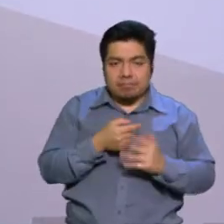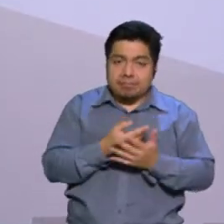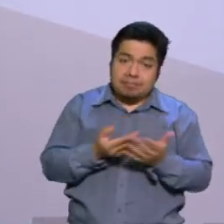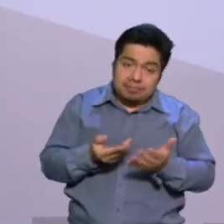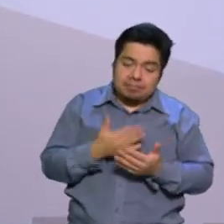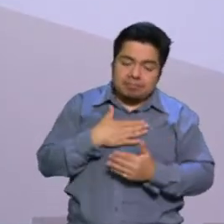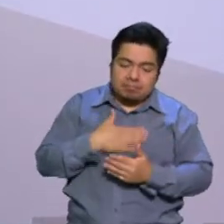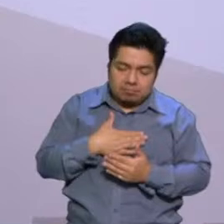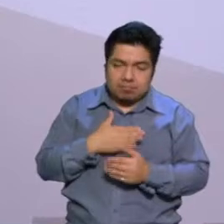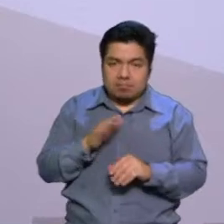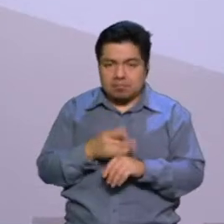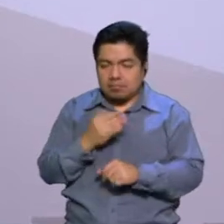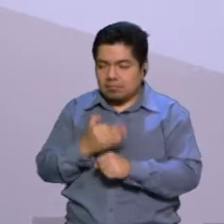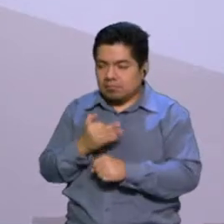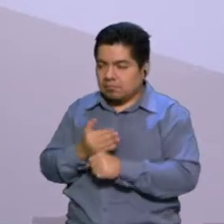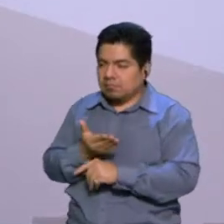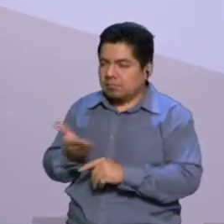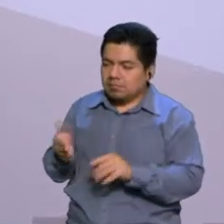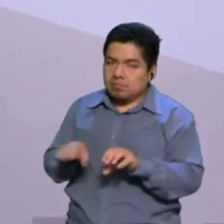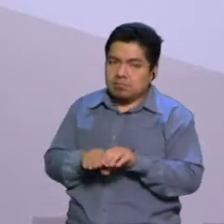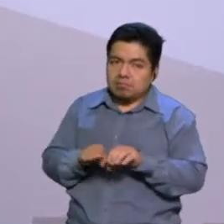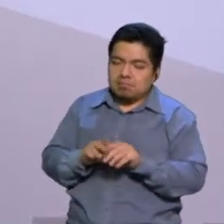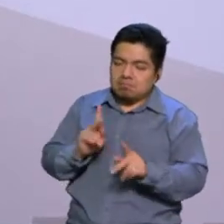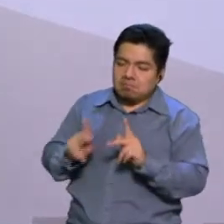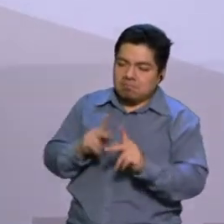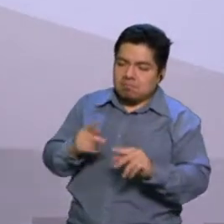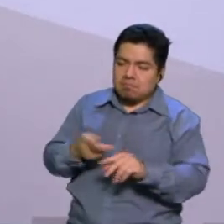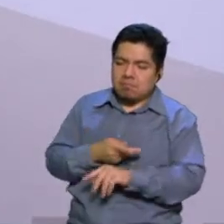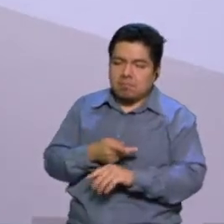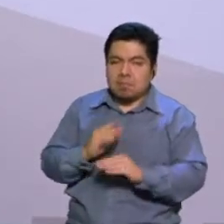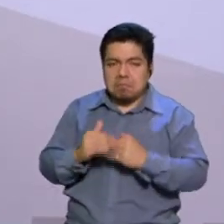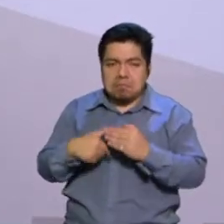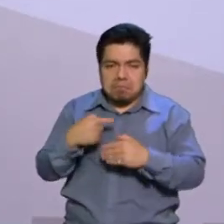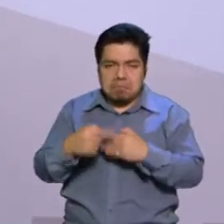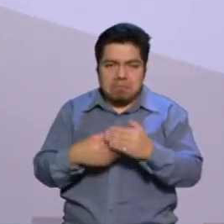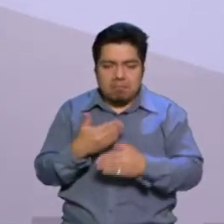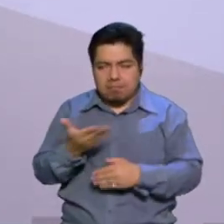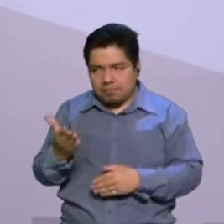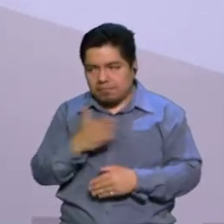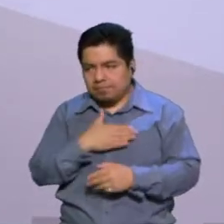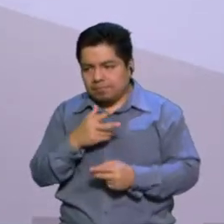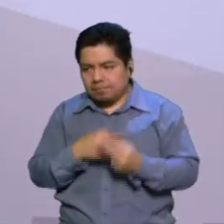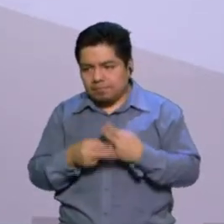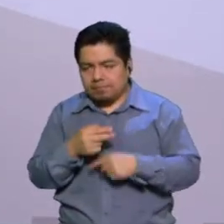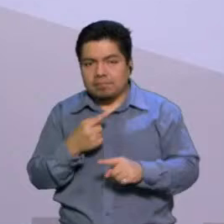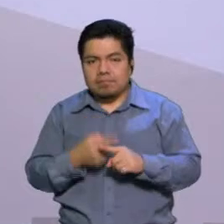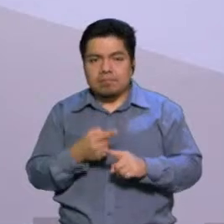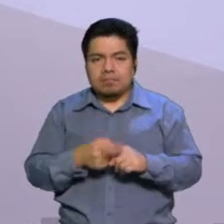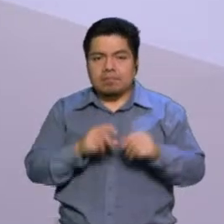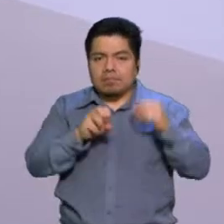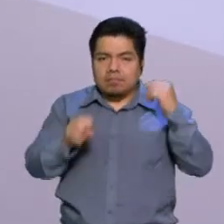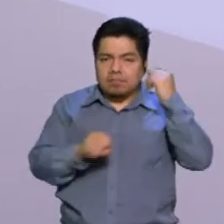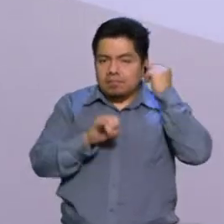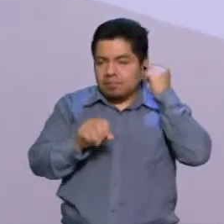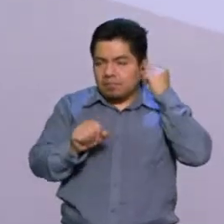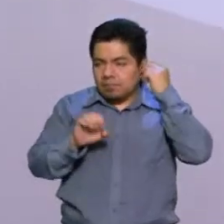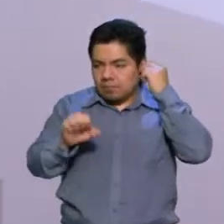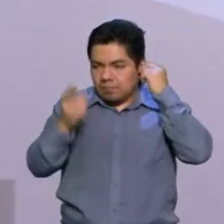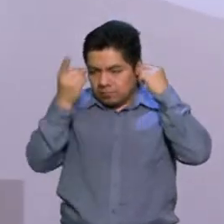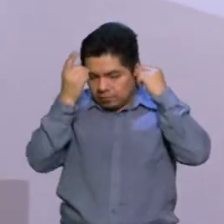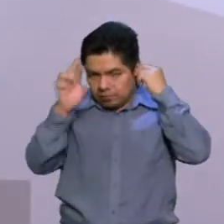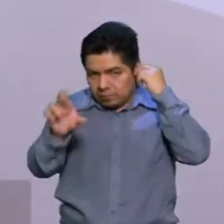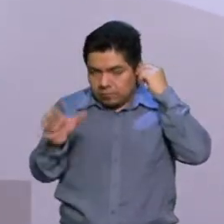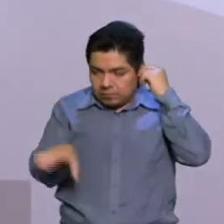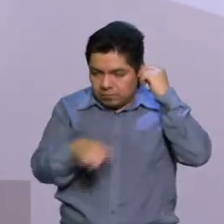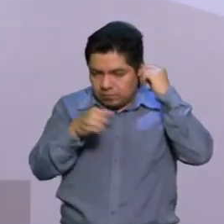justo para hablar de este tema y de las posibles repercusiones políticas o qué es lo que venga, le doy la más cordial bienvenida a José de Jesús López Almejo. Doctor, buenas noches,